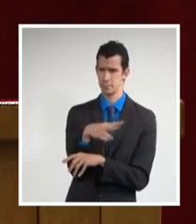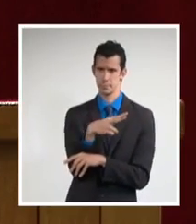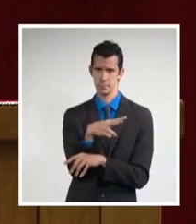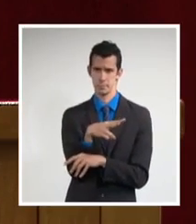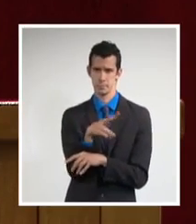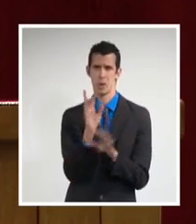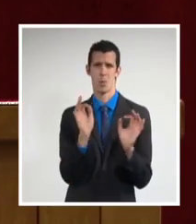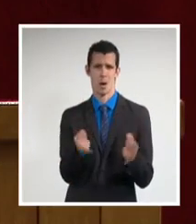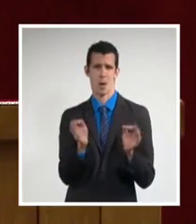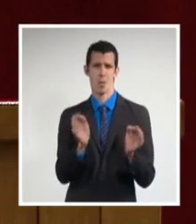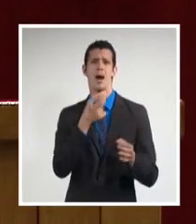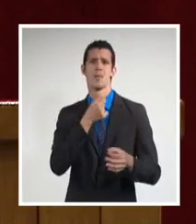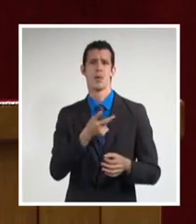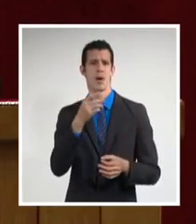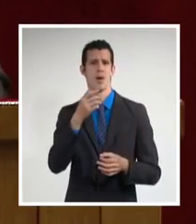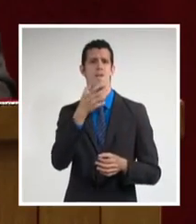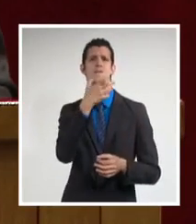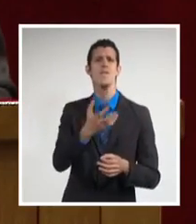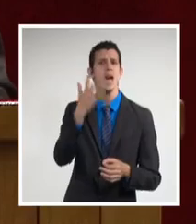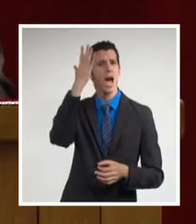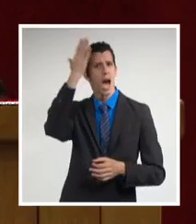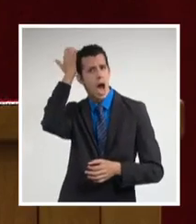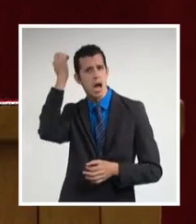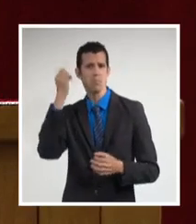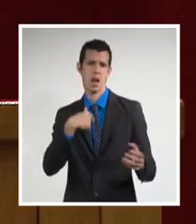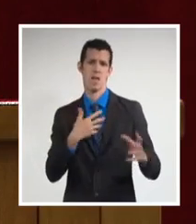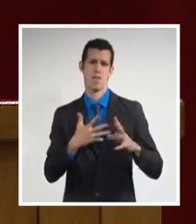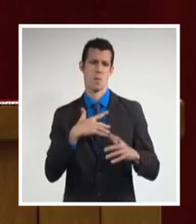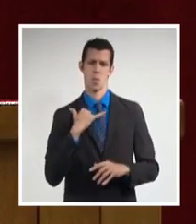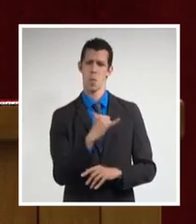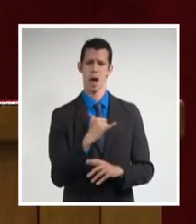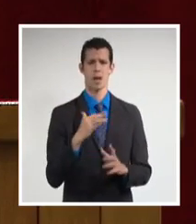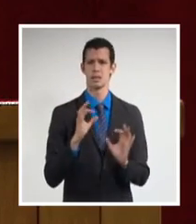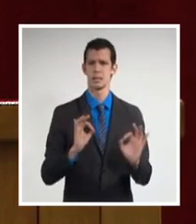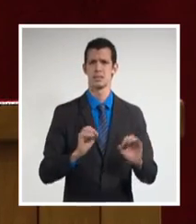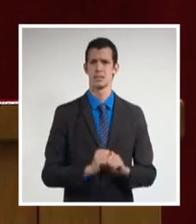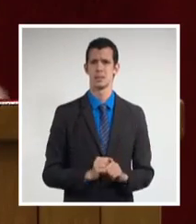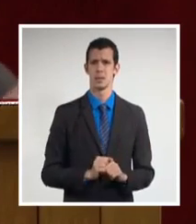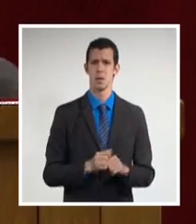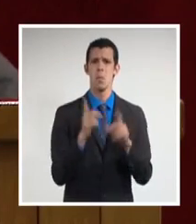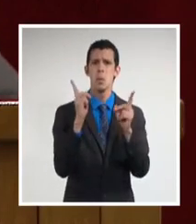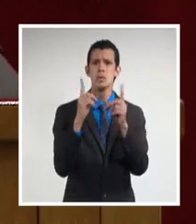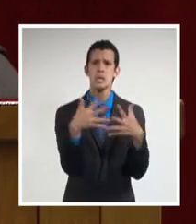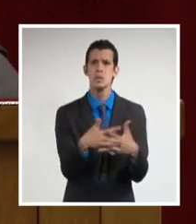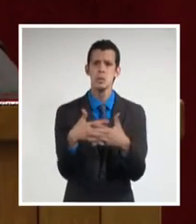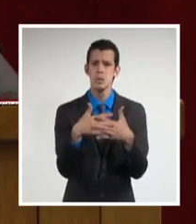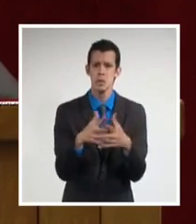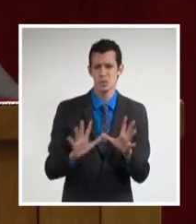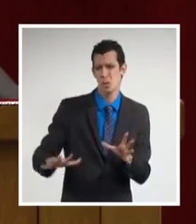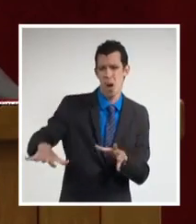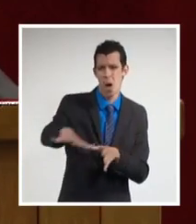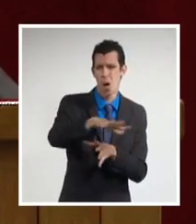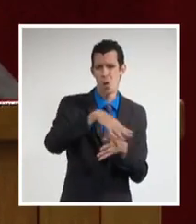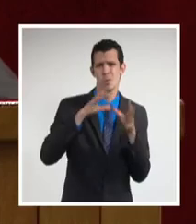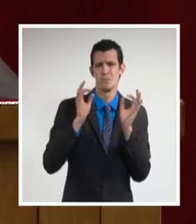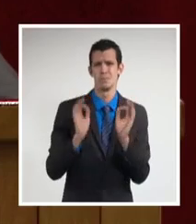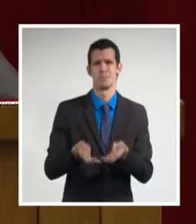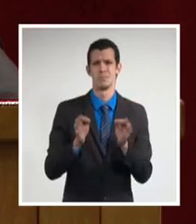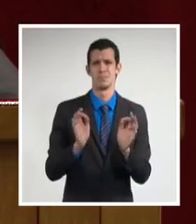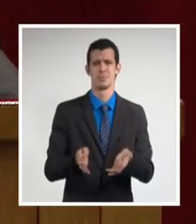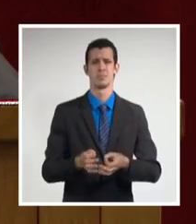él, apenas en el estilo. El 8º Congreso debatió ampliamente este tema y no voy a extenderme sobre